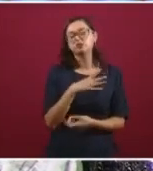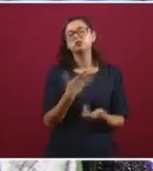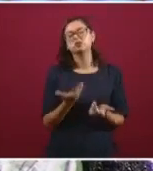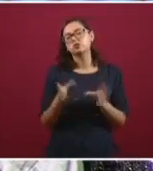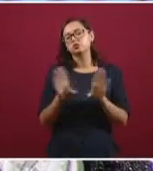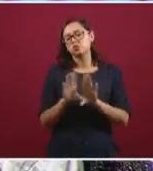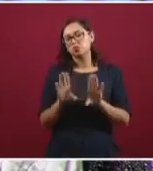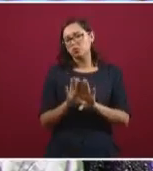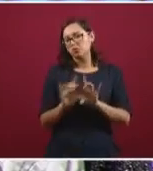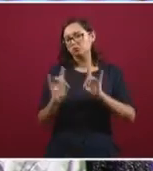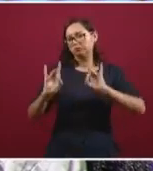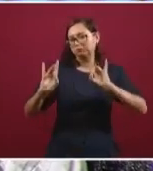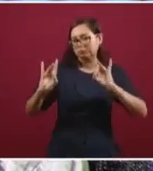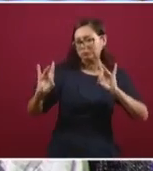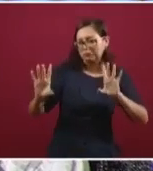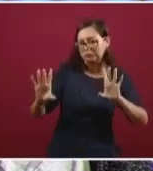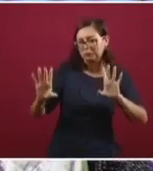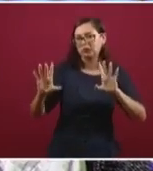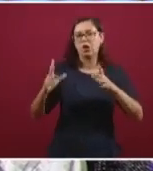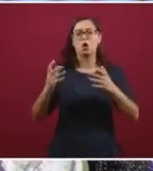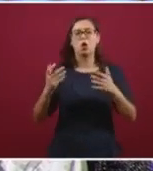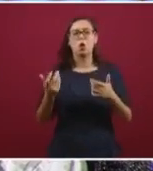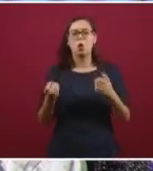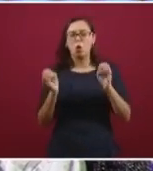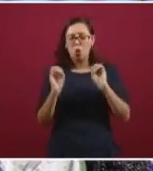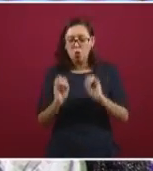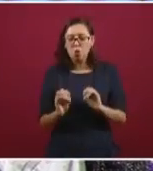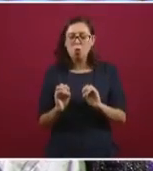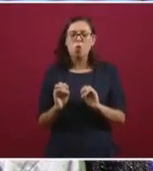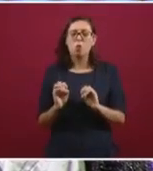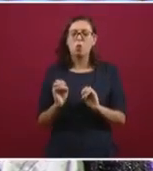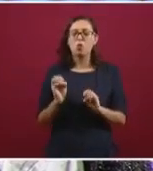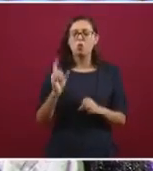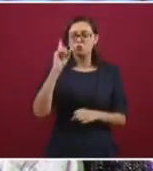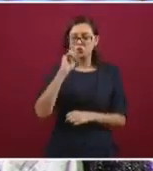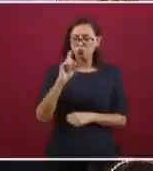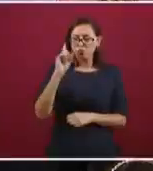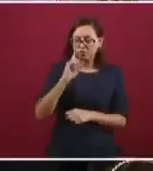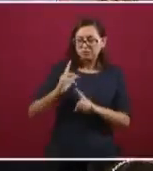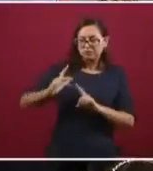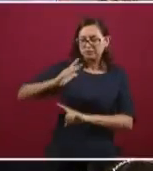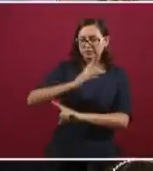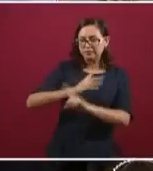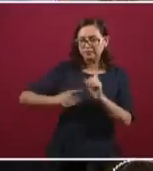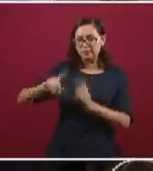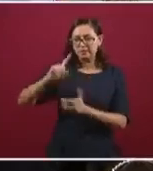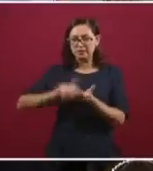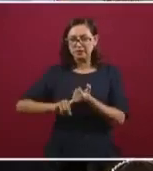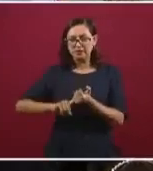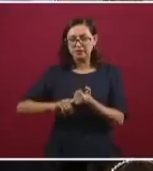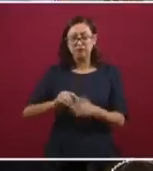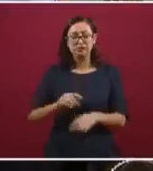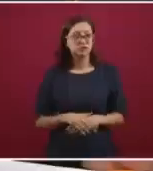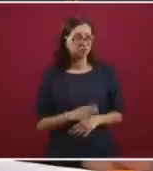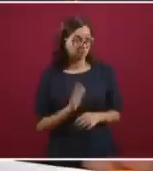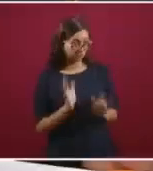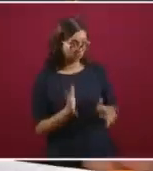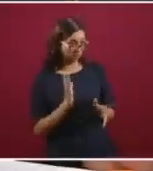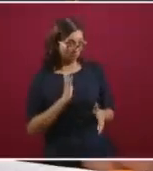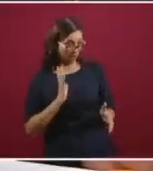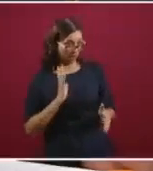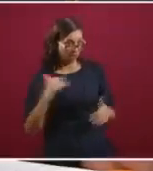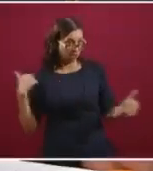algún evento en el que se vea involucrada una mujer. ¿Ya se han atendido casos así en lo que